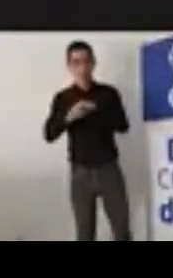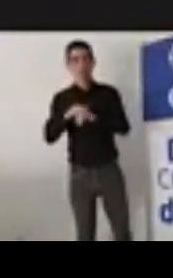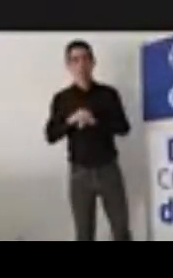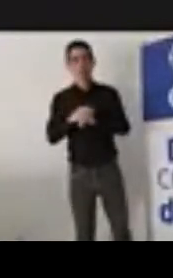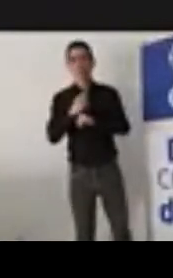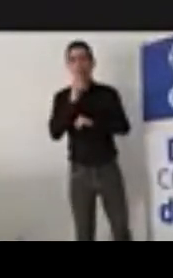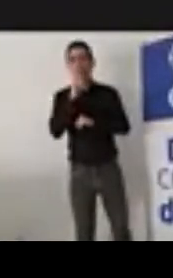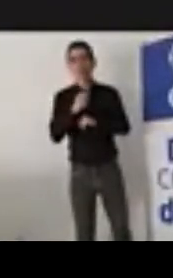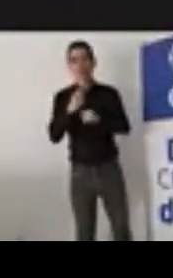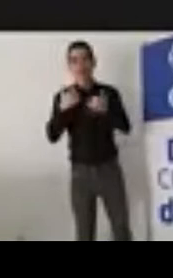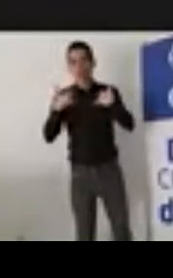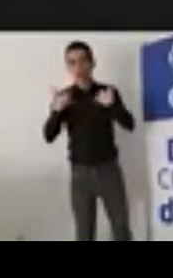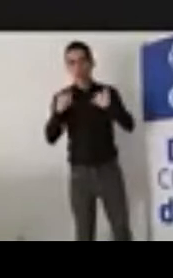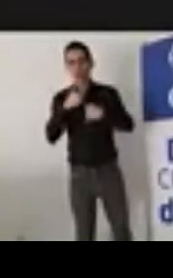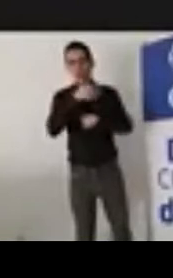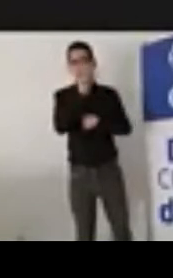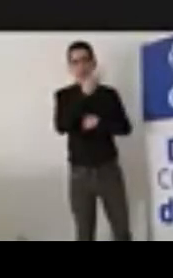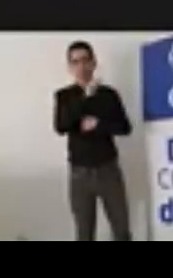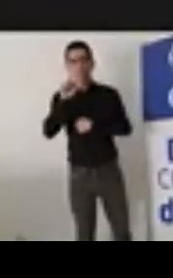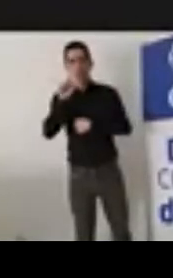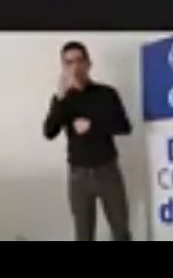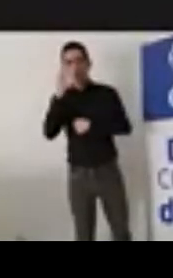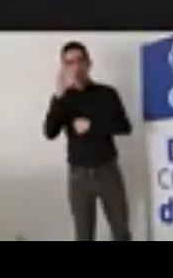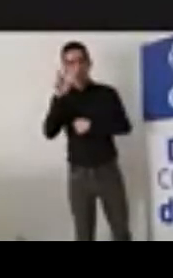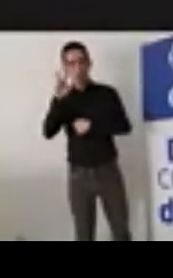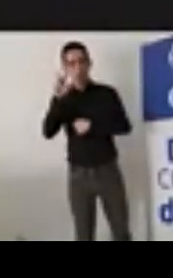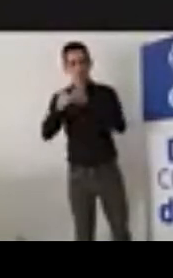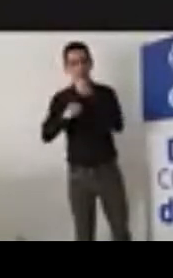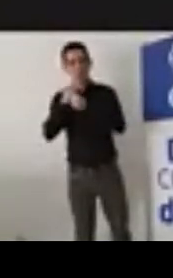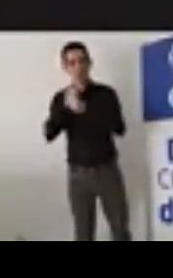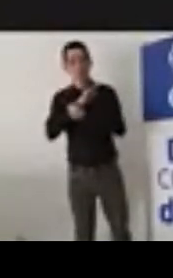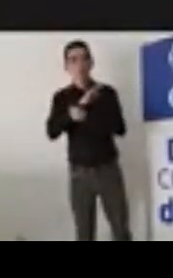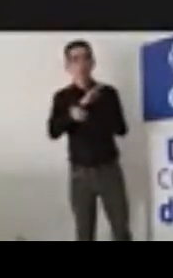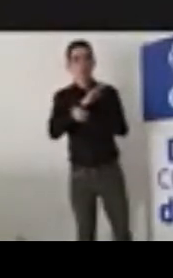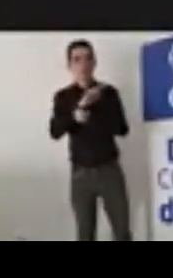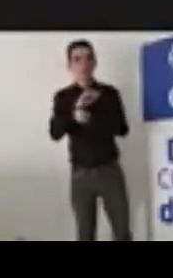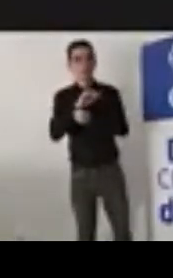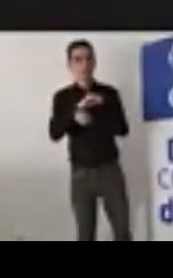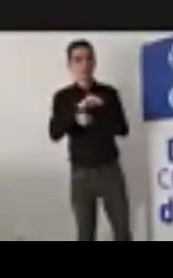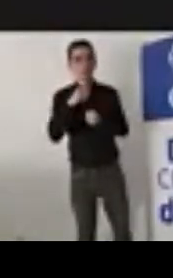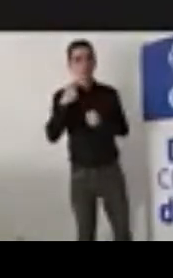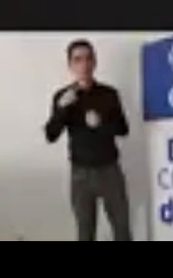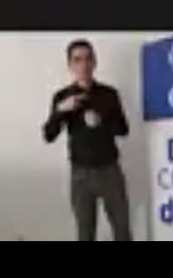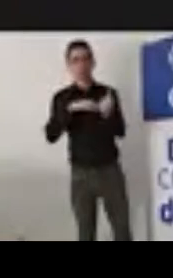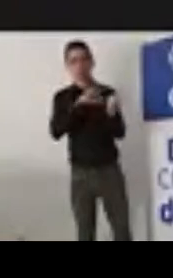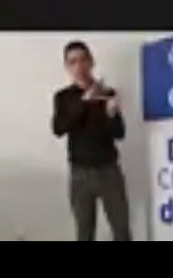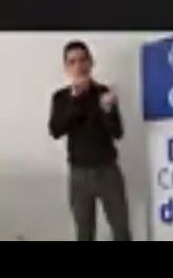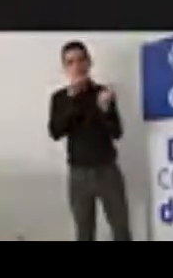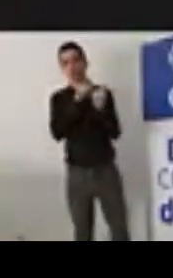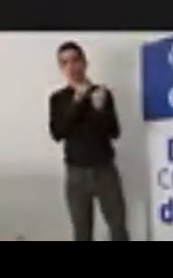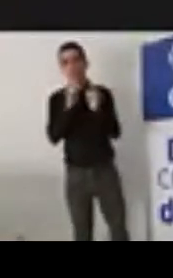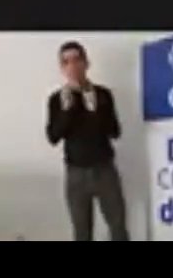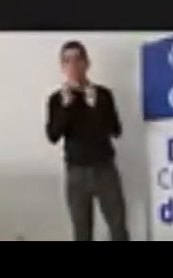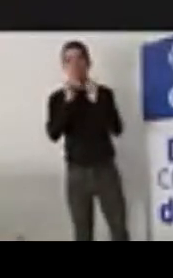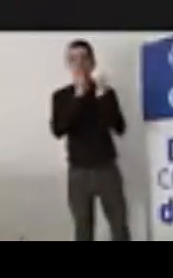a un representante de ellos en su propio territorio para que conformen un consejo de juventud y tomen decisiones en materia